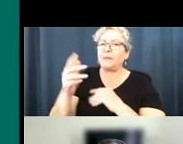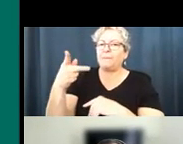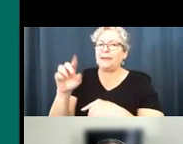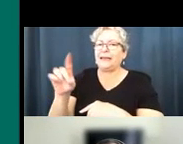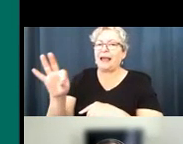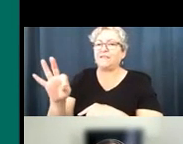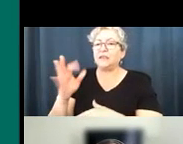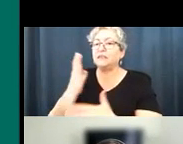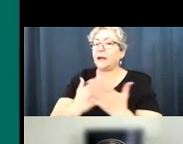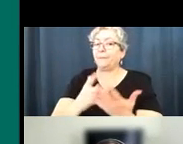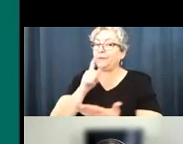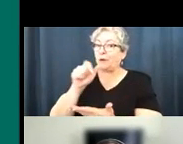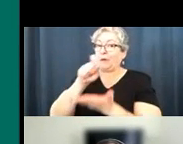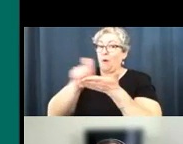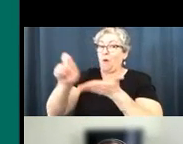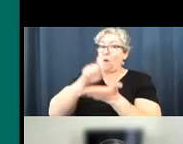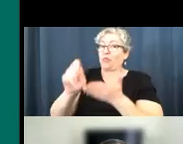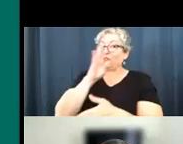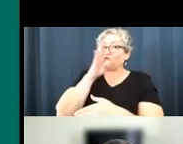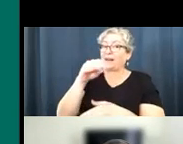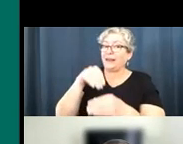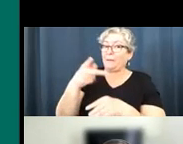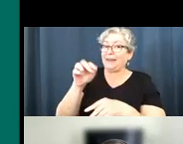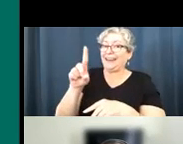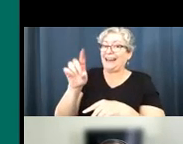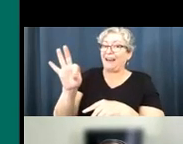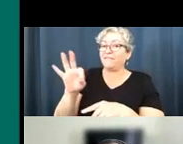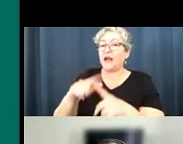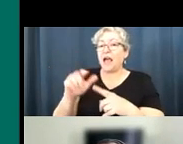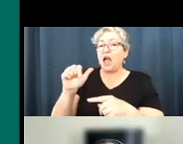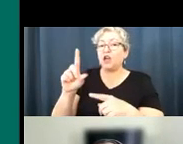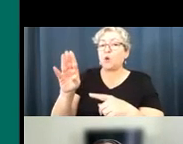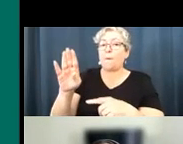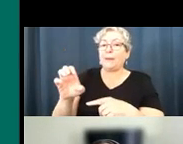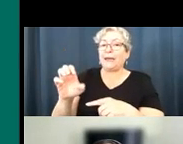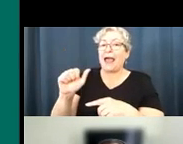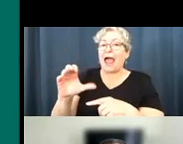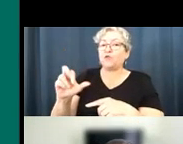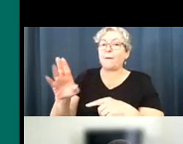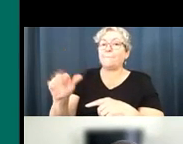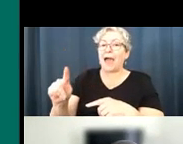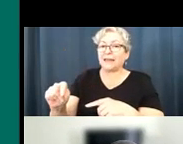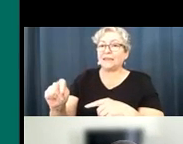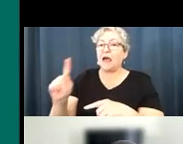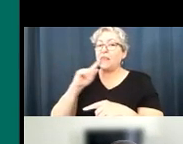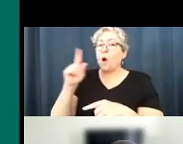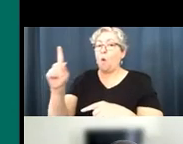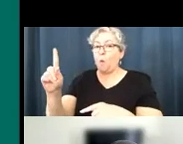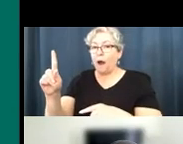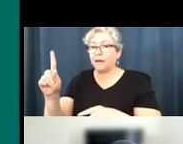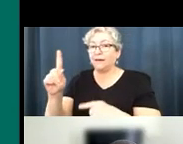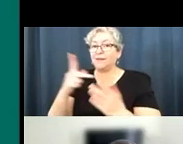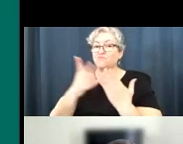contenido. Muchas personas no son las personas que son las que escriben el PDF. En Adobe usted